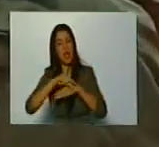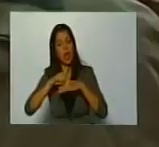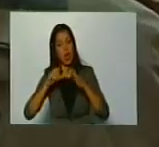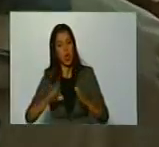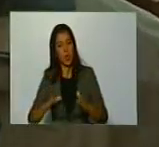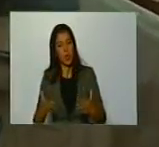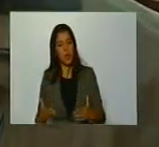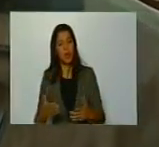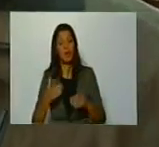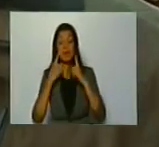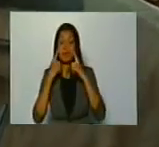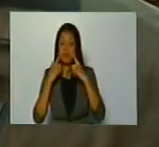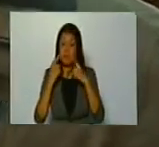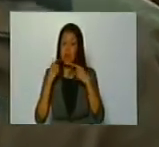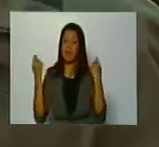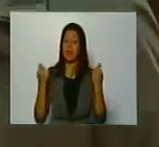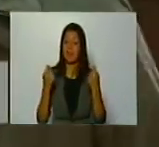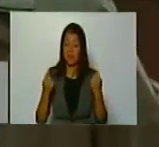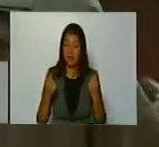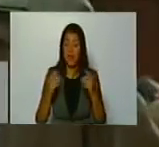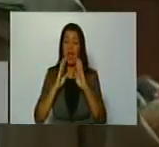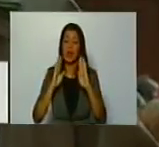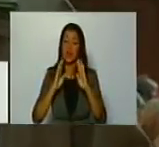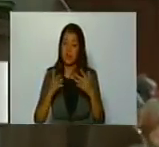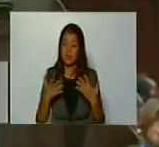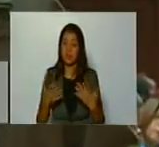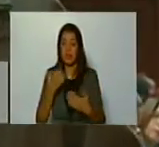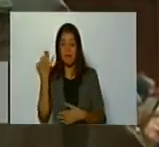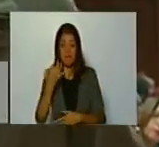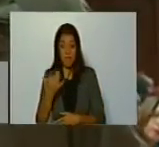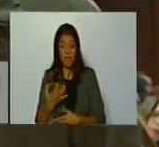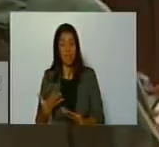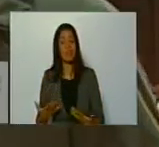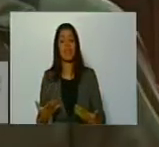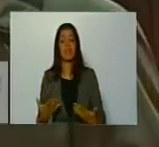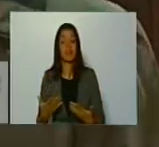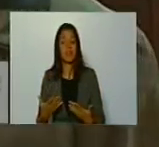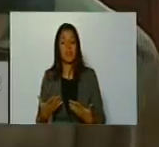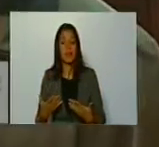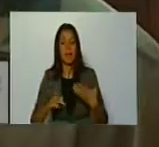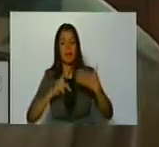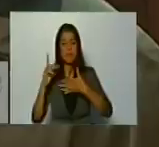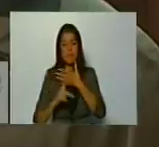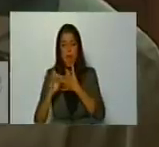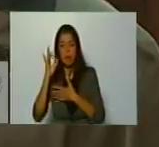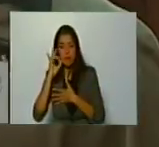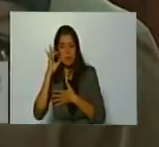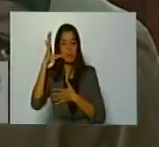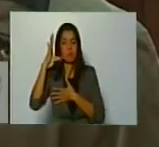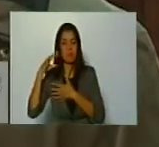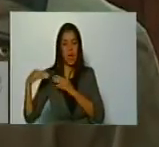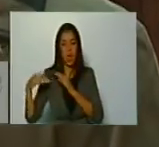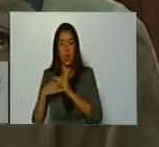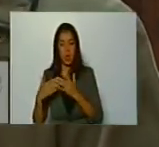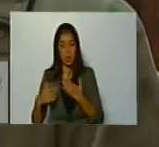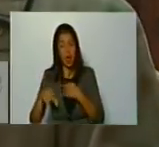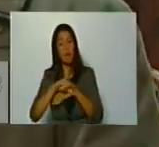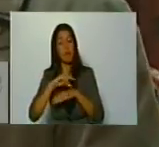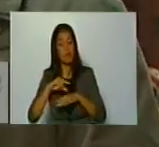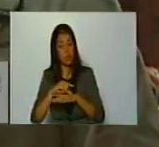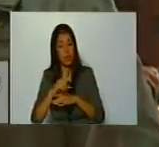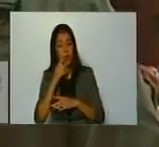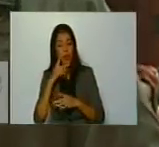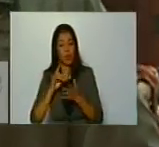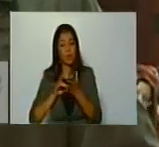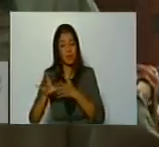saber eso. El mundo debe saber eso. Es una fase conspirativa de la política para hacerse del